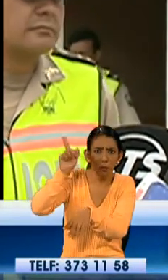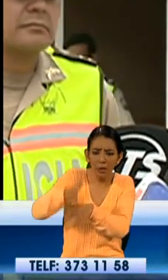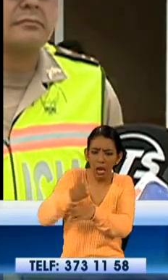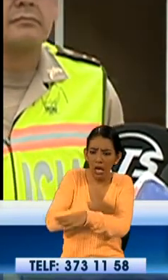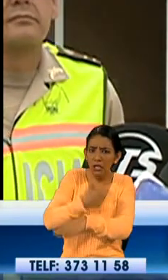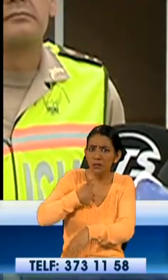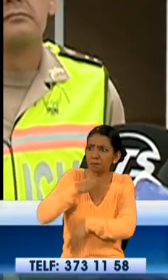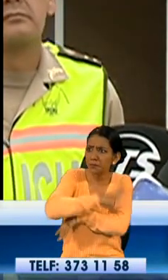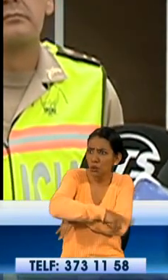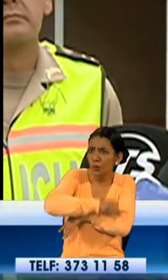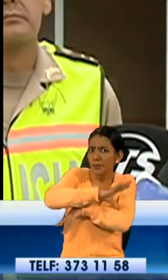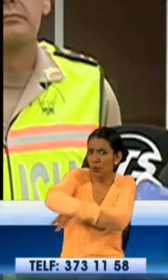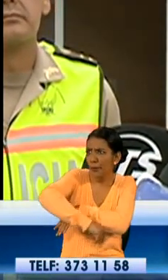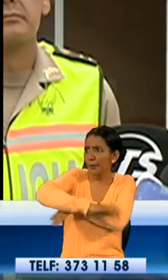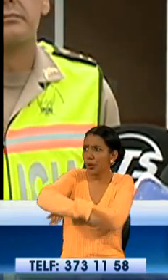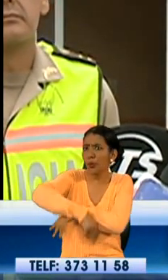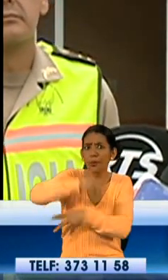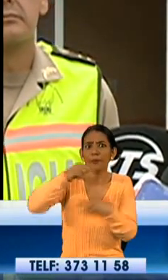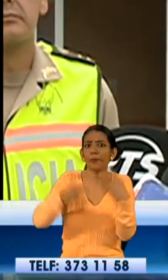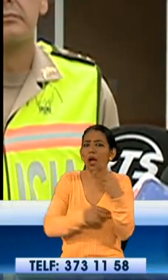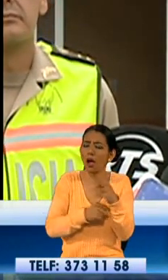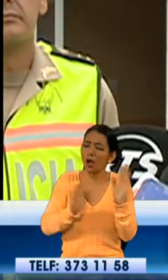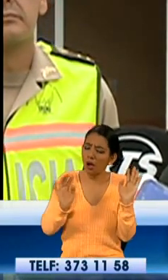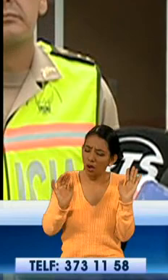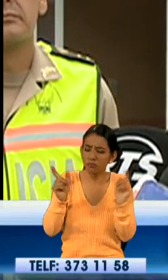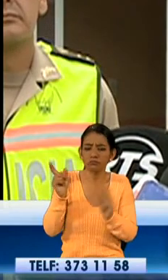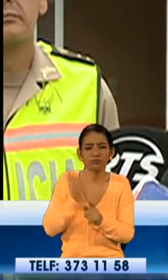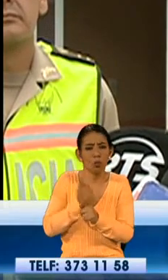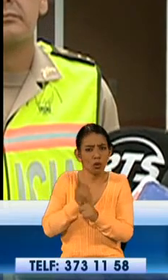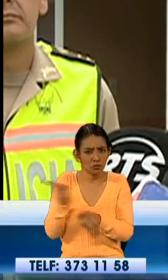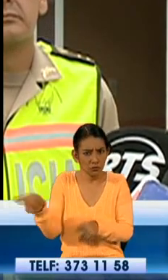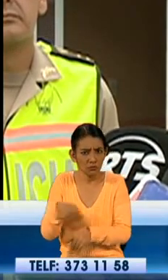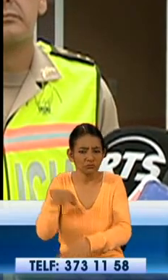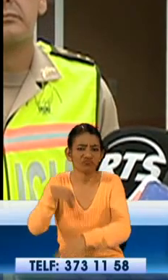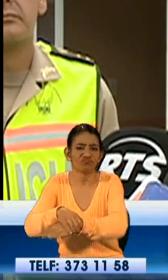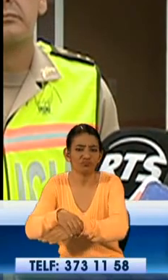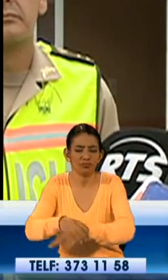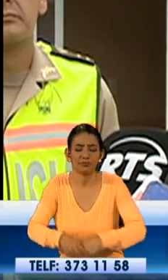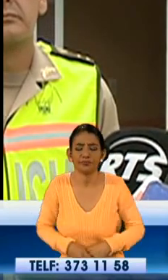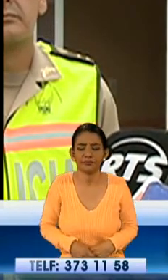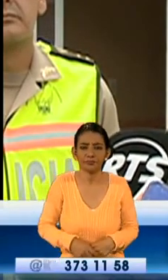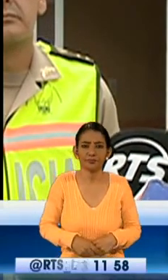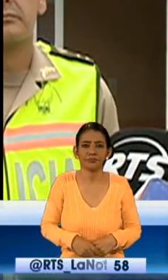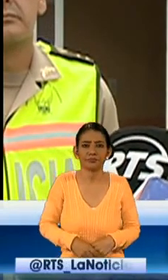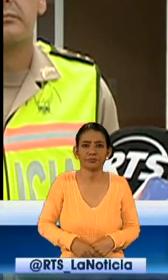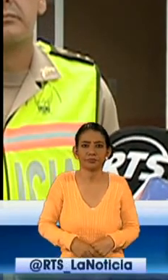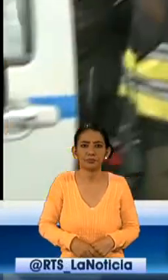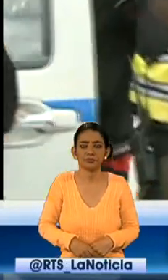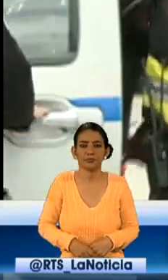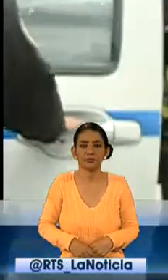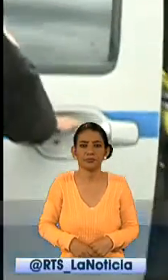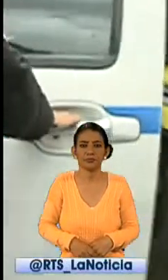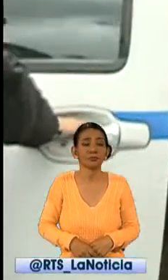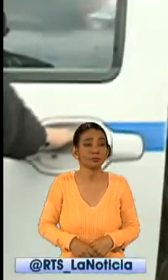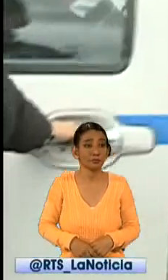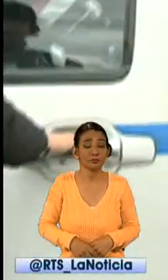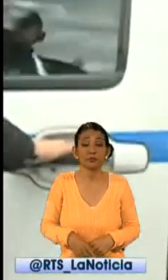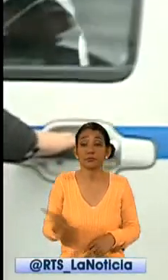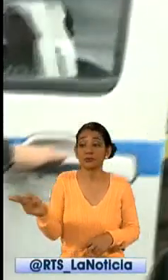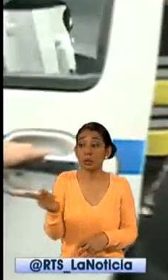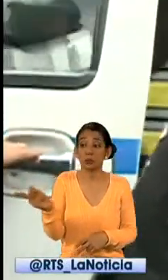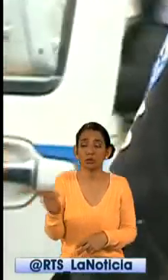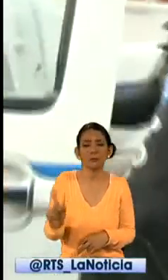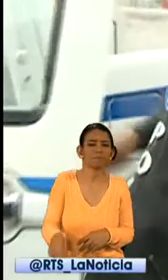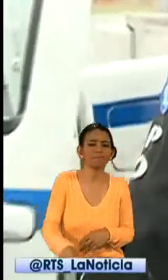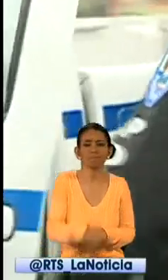los posibles autores de asalto y robo a estas personas perjudicadas. Estas personas serán